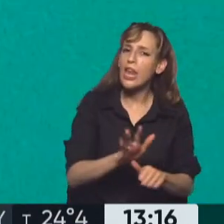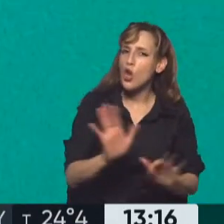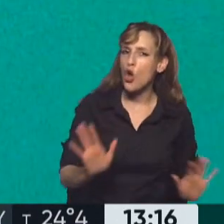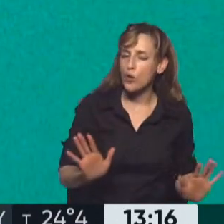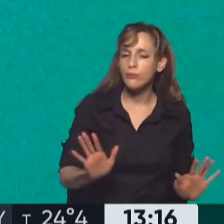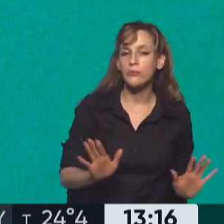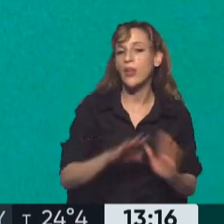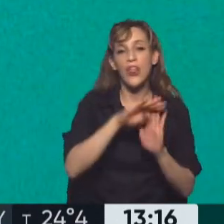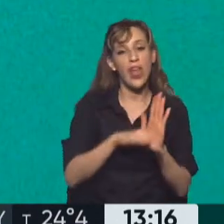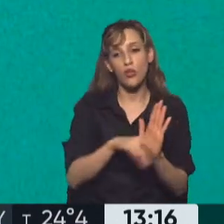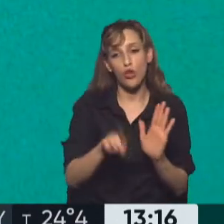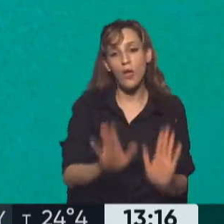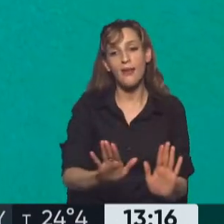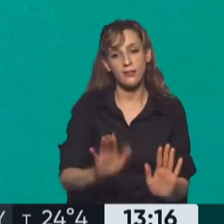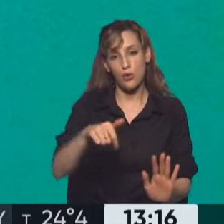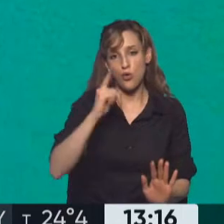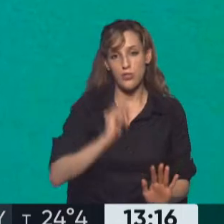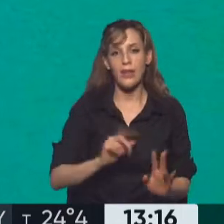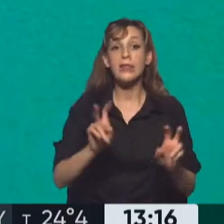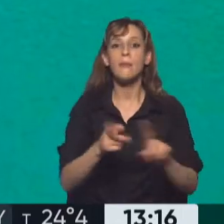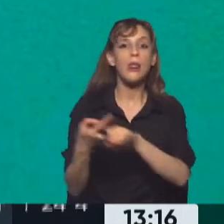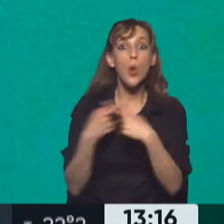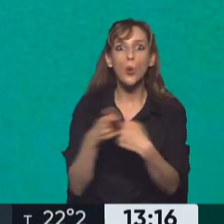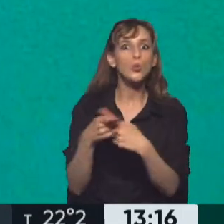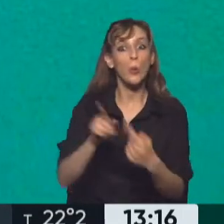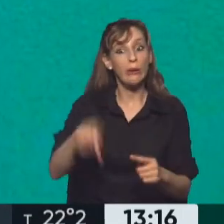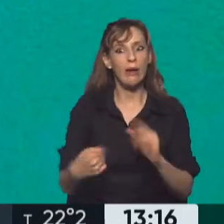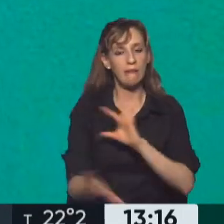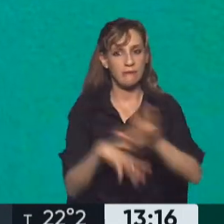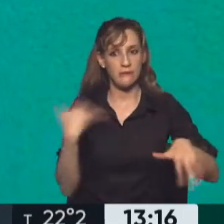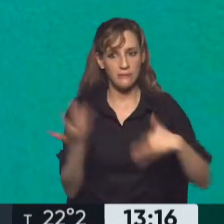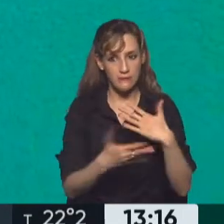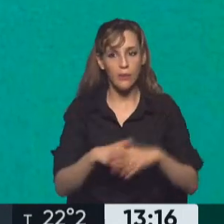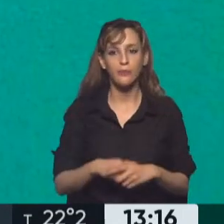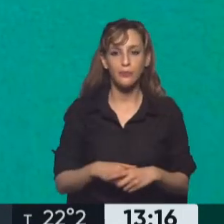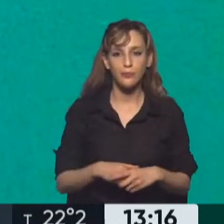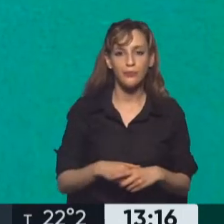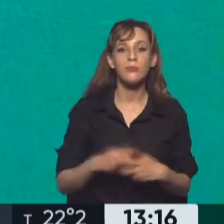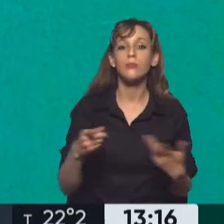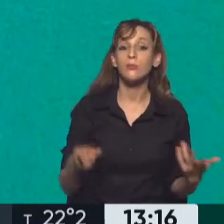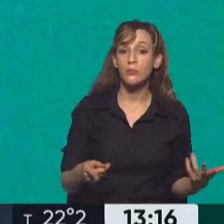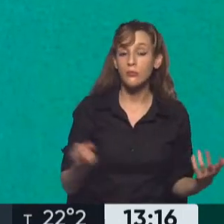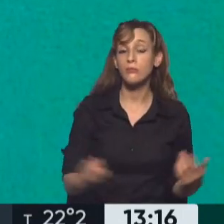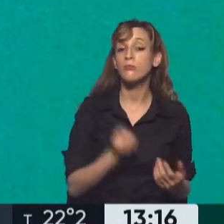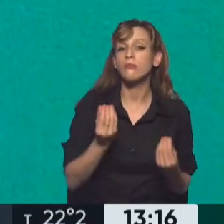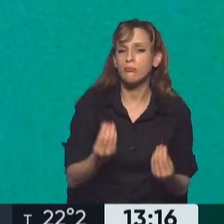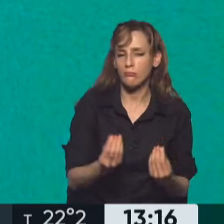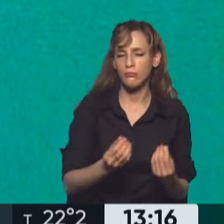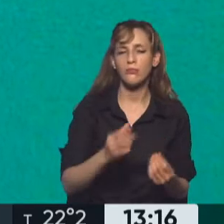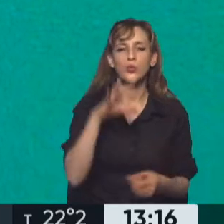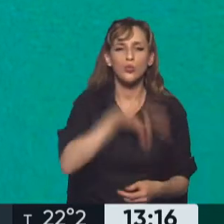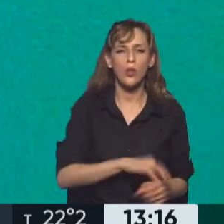guste, son datos de la realidad, lo digo porque a veces estas discusiones generan mucha polémica. Bueno, sepan que incluso cuando uno mira la distribución del